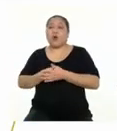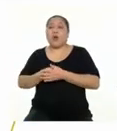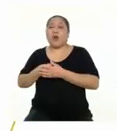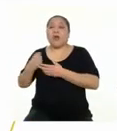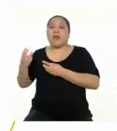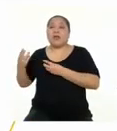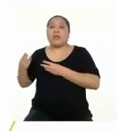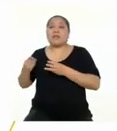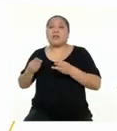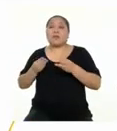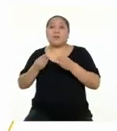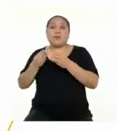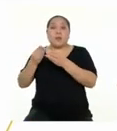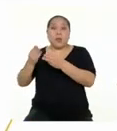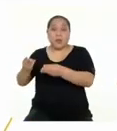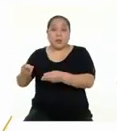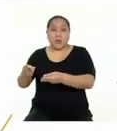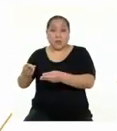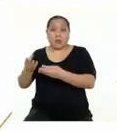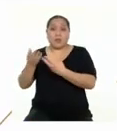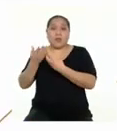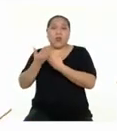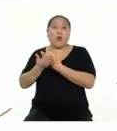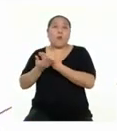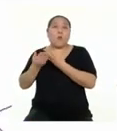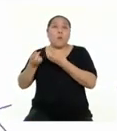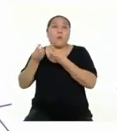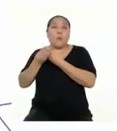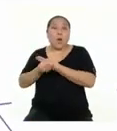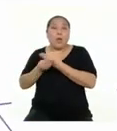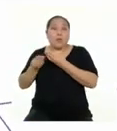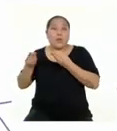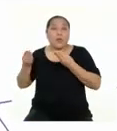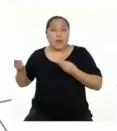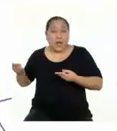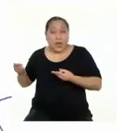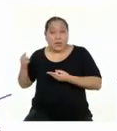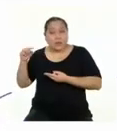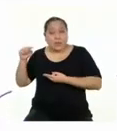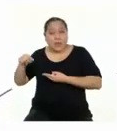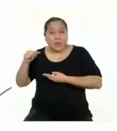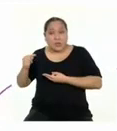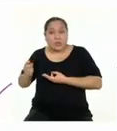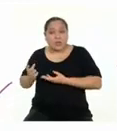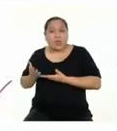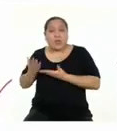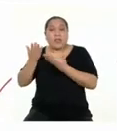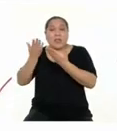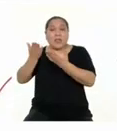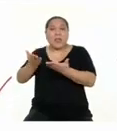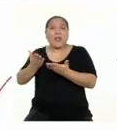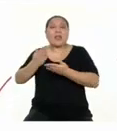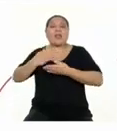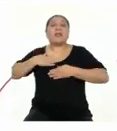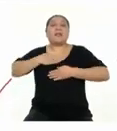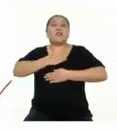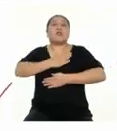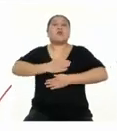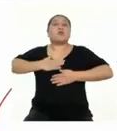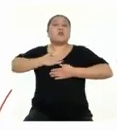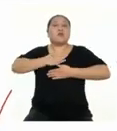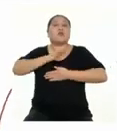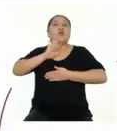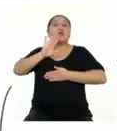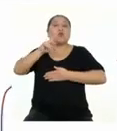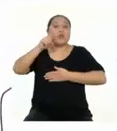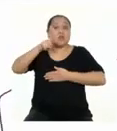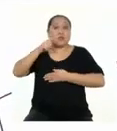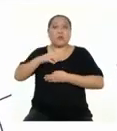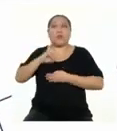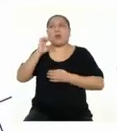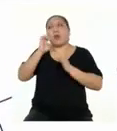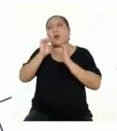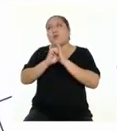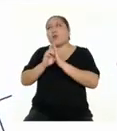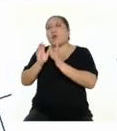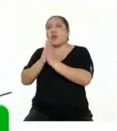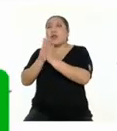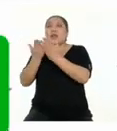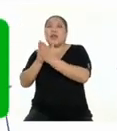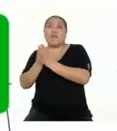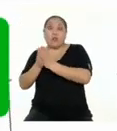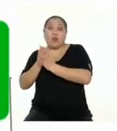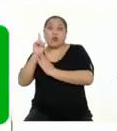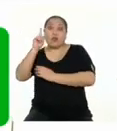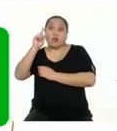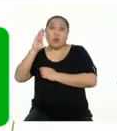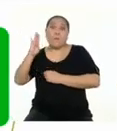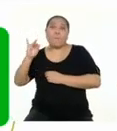medios, principalmente los materiales, capaces de satisfacer las necesidades humanas. Por ejemplo, un libro es un